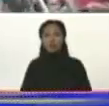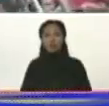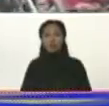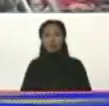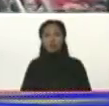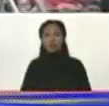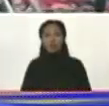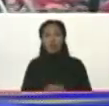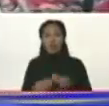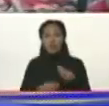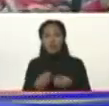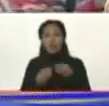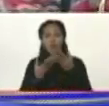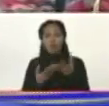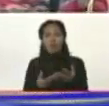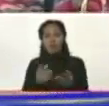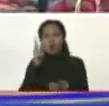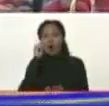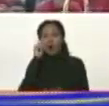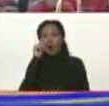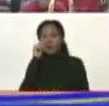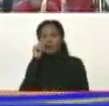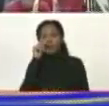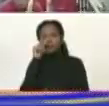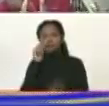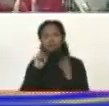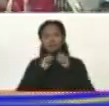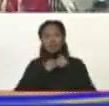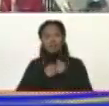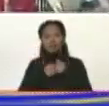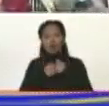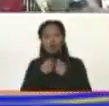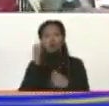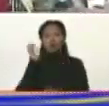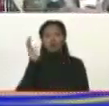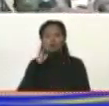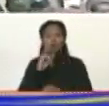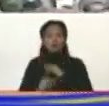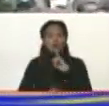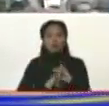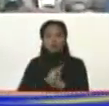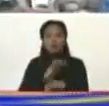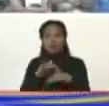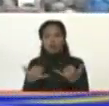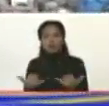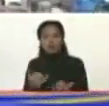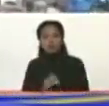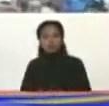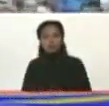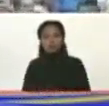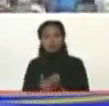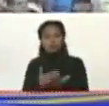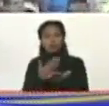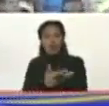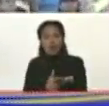Como mencionaba el profesor Aristóbulo hace un momento, el Congreso Internacional, previo